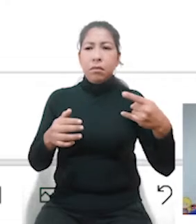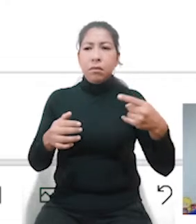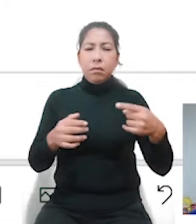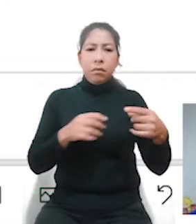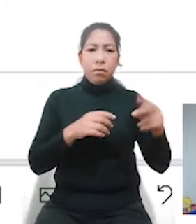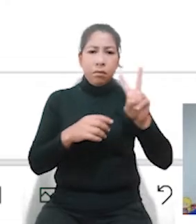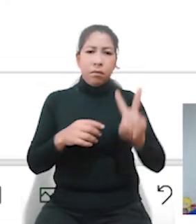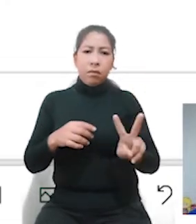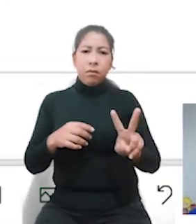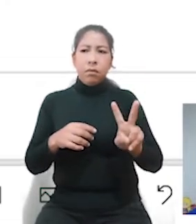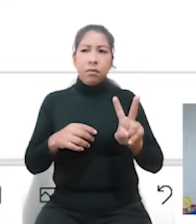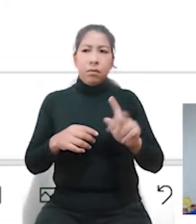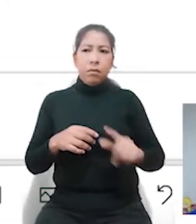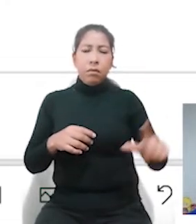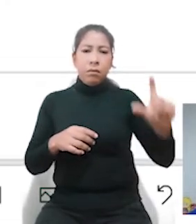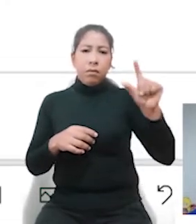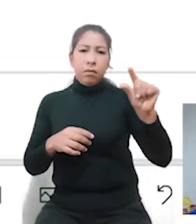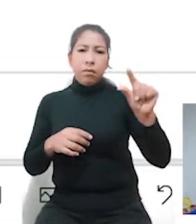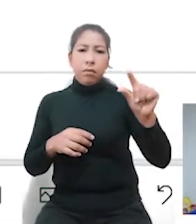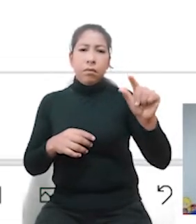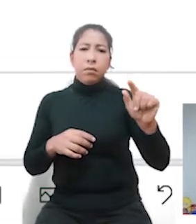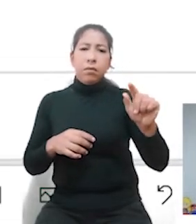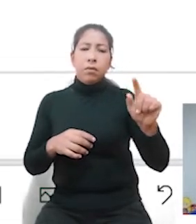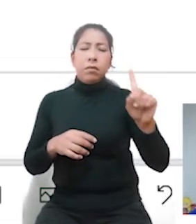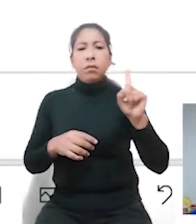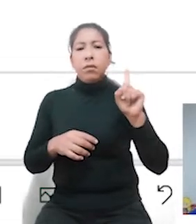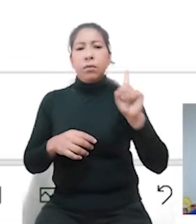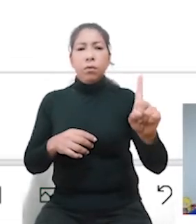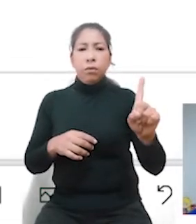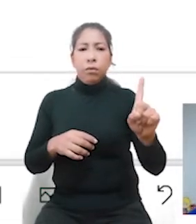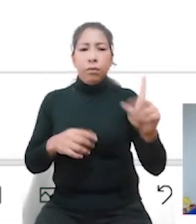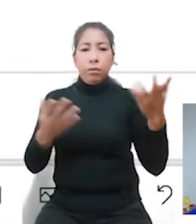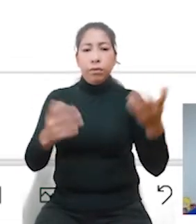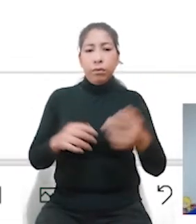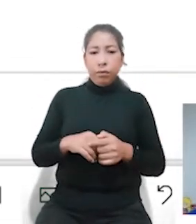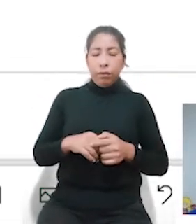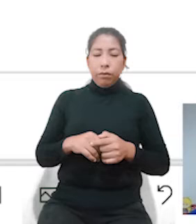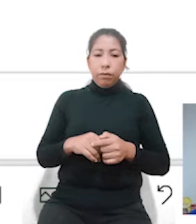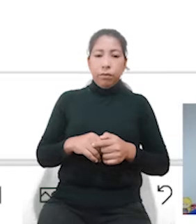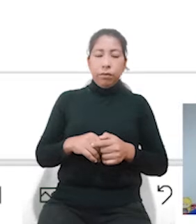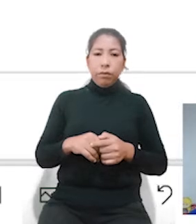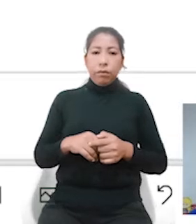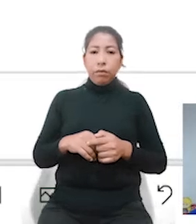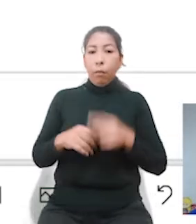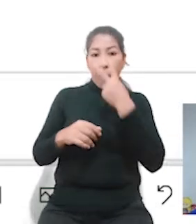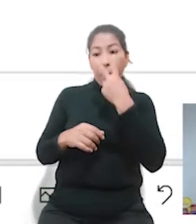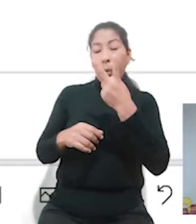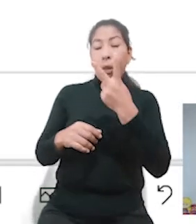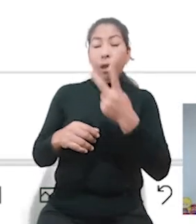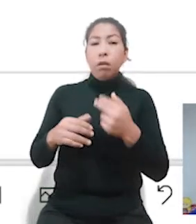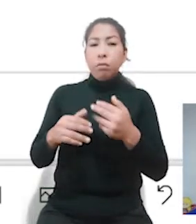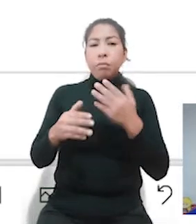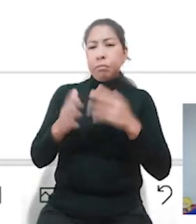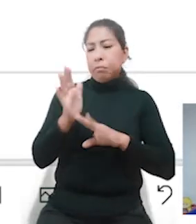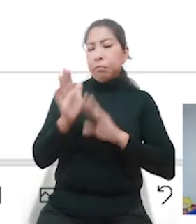sería 2 elevada al exponente, que es 3 menos 2, o sea 1. Fíjense, hasta